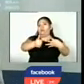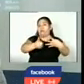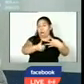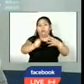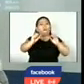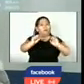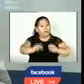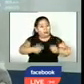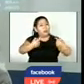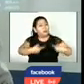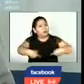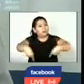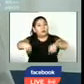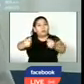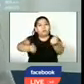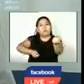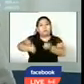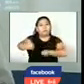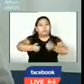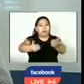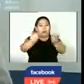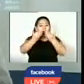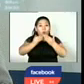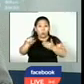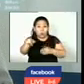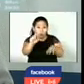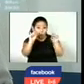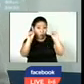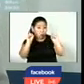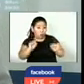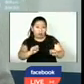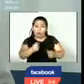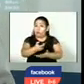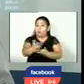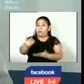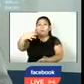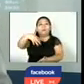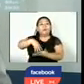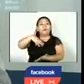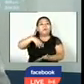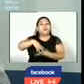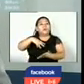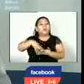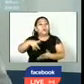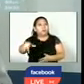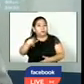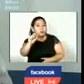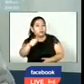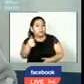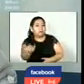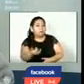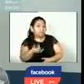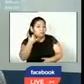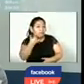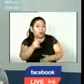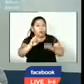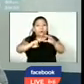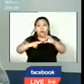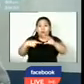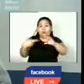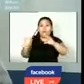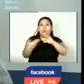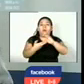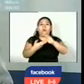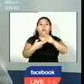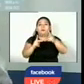en efecto y ustedes usuarios y pueblo salvadoreño pueden utilizar nuestras redes sociales